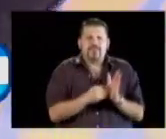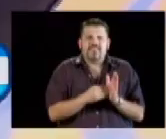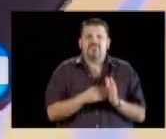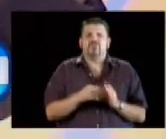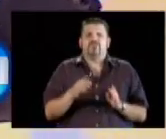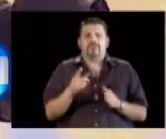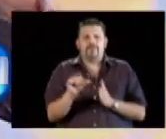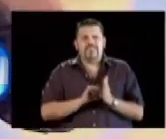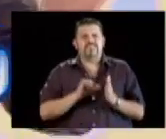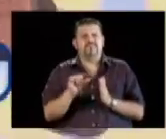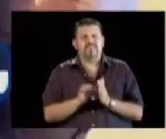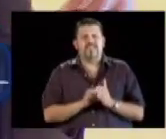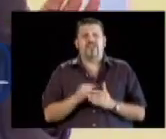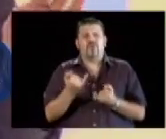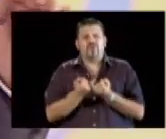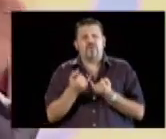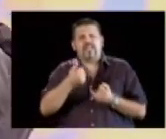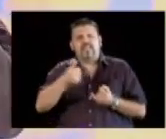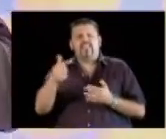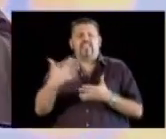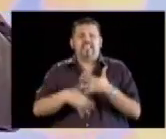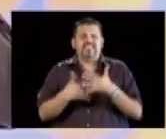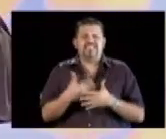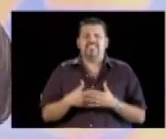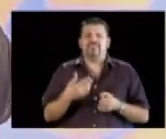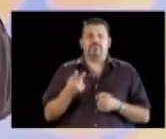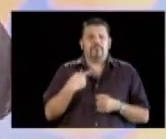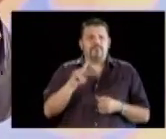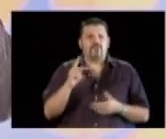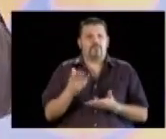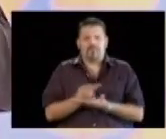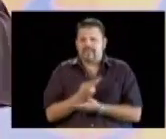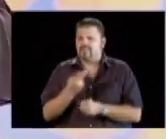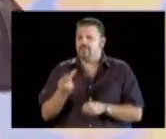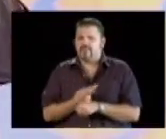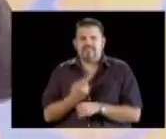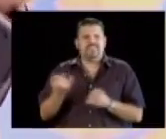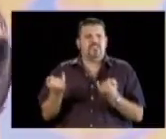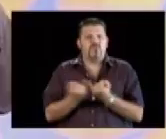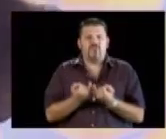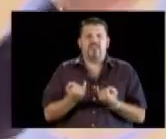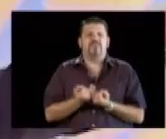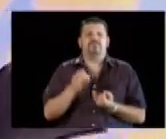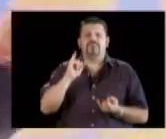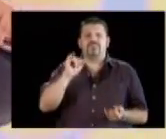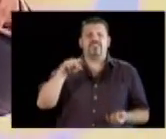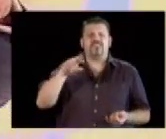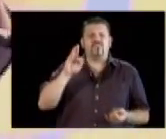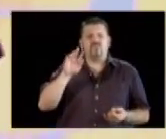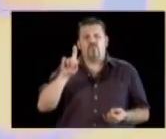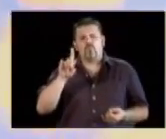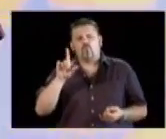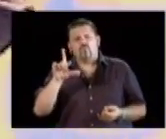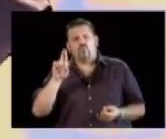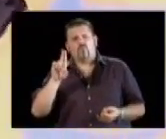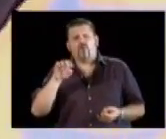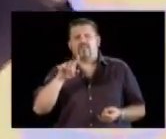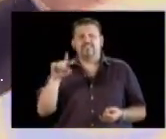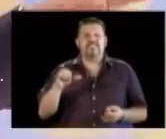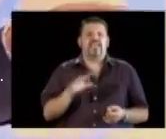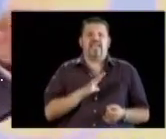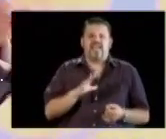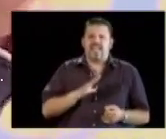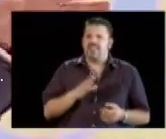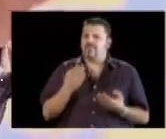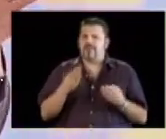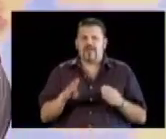cada quincena, pase lo que pase, llueve, truene, relampaguee, hay influenza, no hay influenza, hay bancos y no